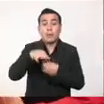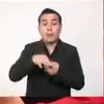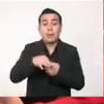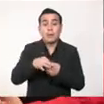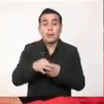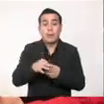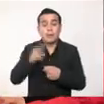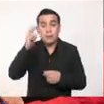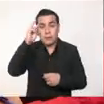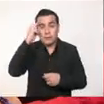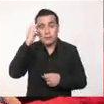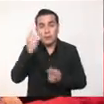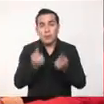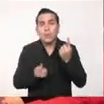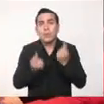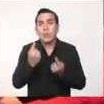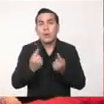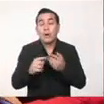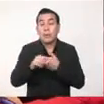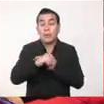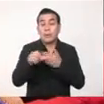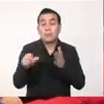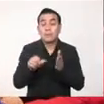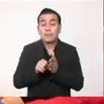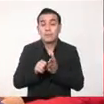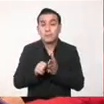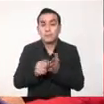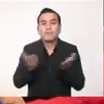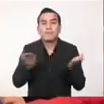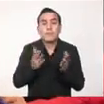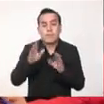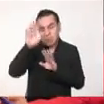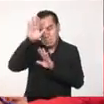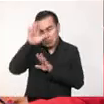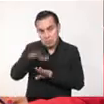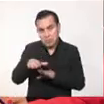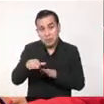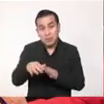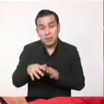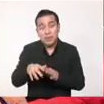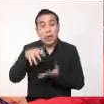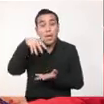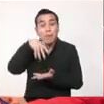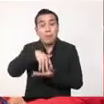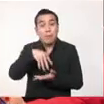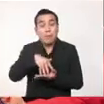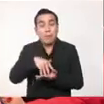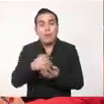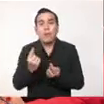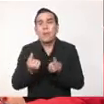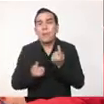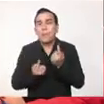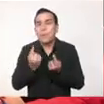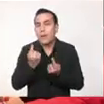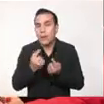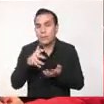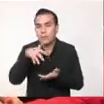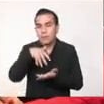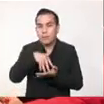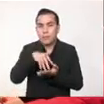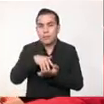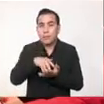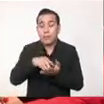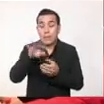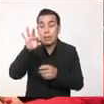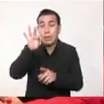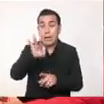el pastel o configurar el pastel de la Asamblea Legislativa, no tienen opción más que cumplir los mandatos del pueblo. El pueblo viene,